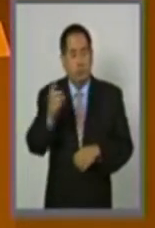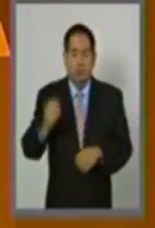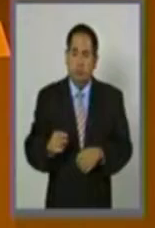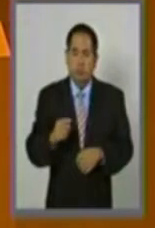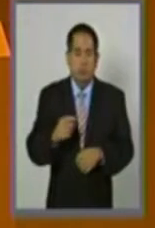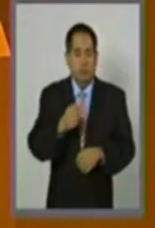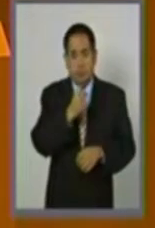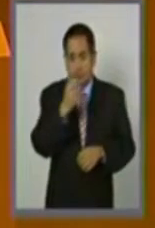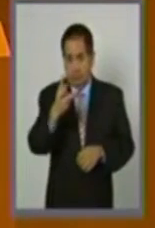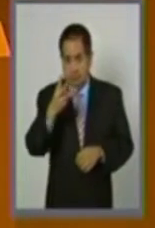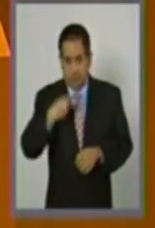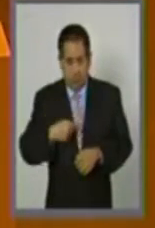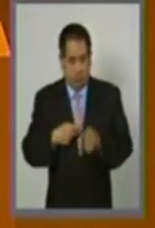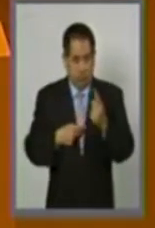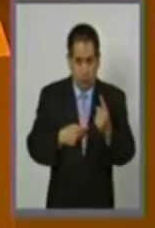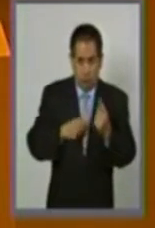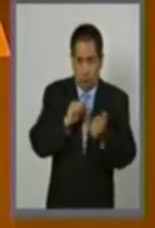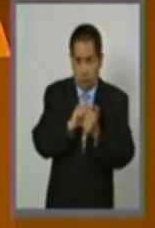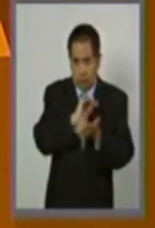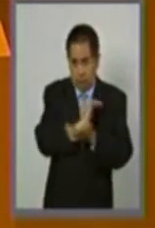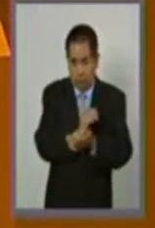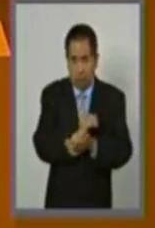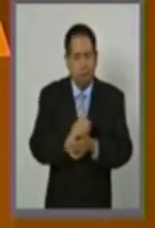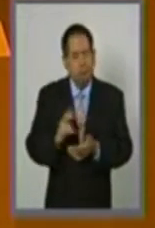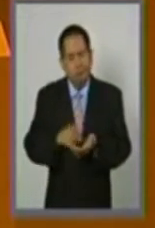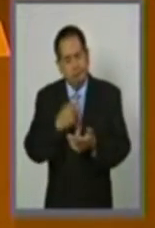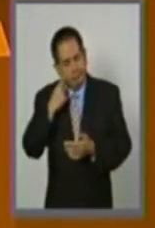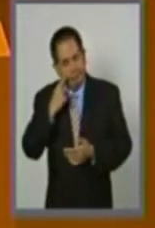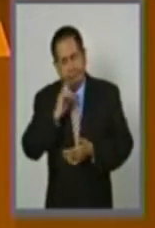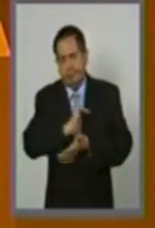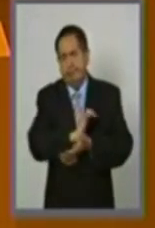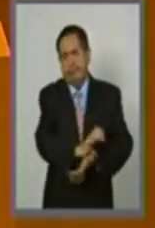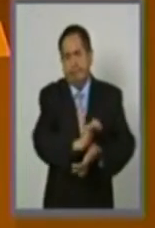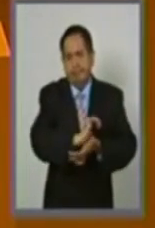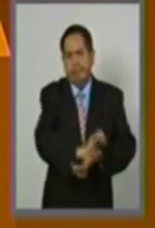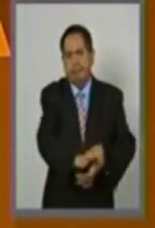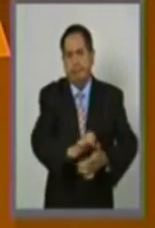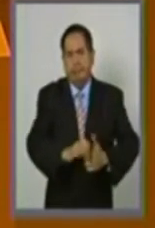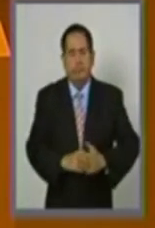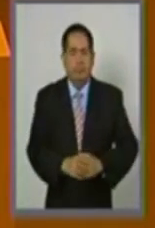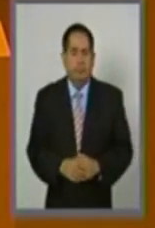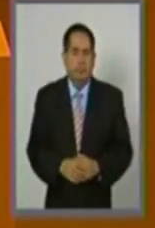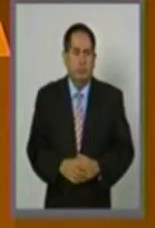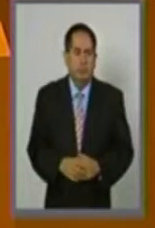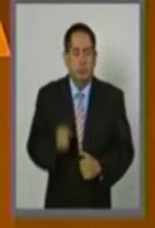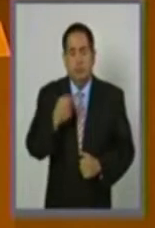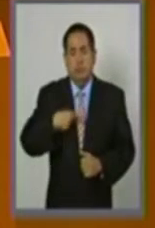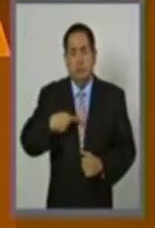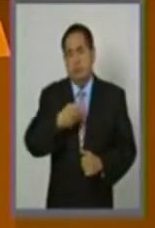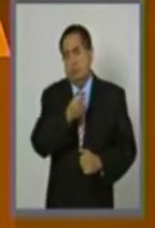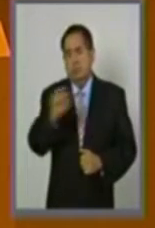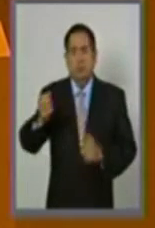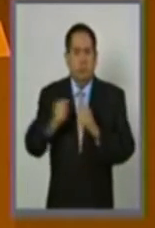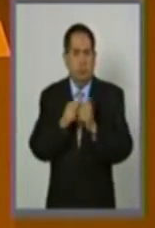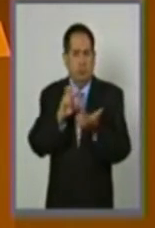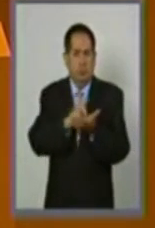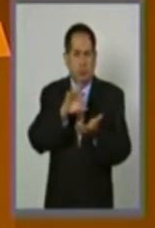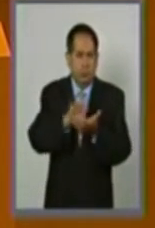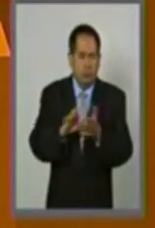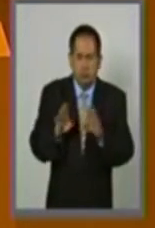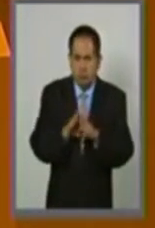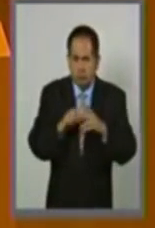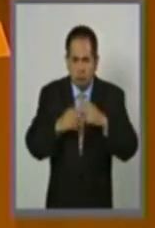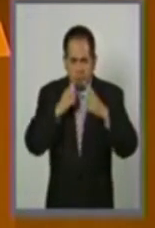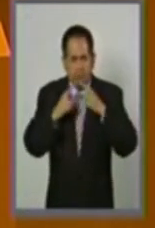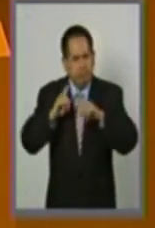3 mexicanos con discapacidad ha sido objeto de discriminación. Las personas con discapacidad viven con